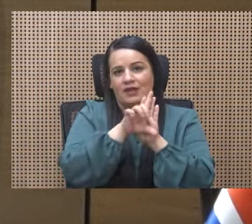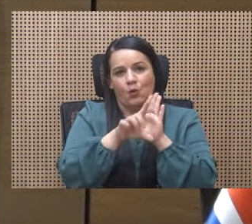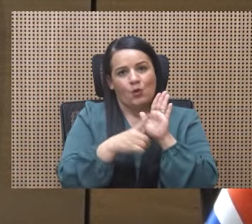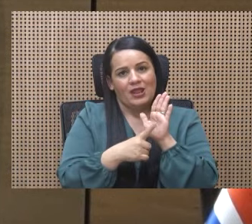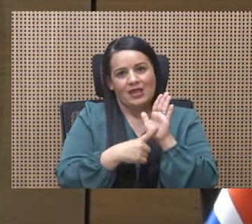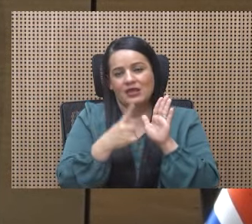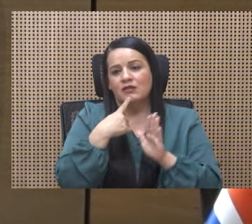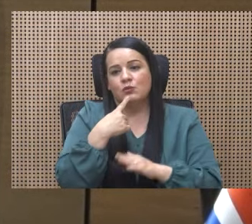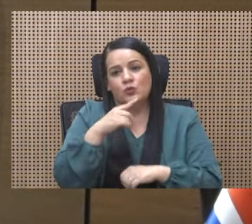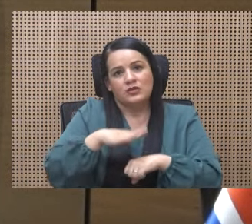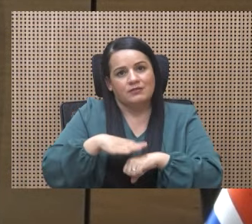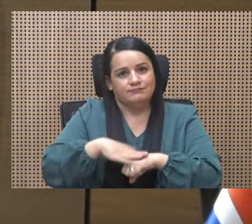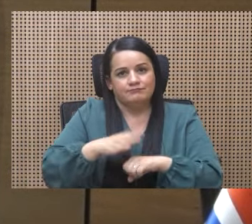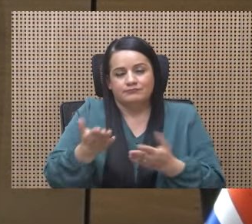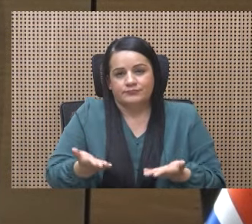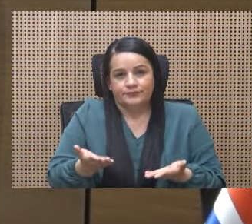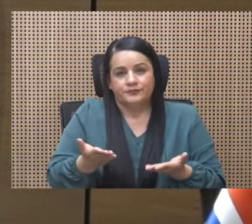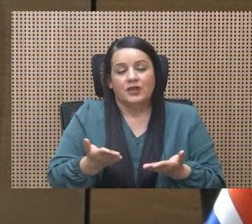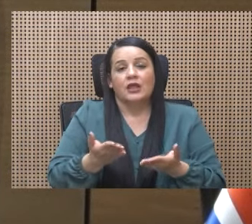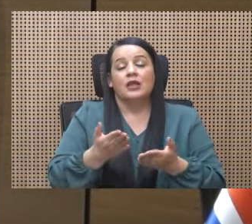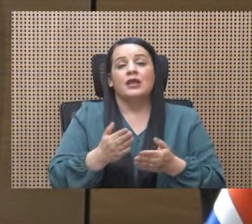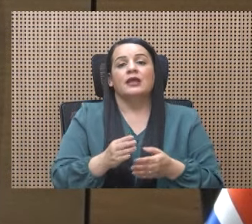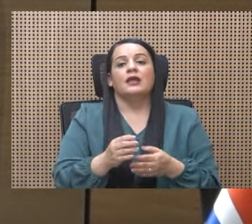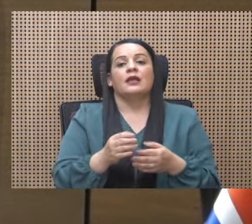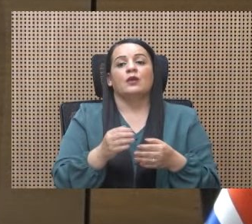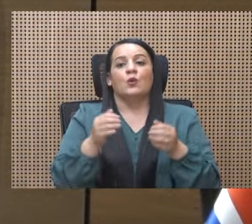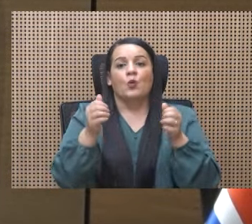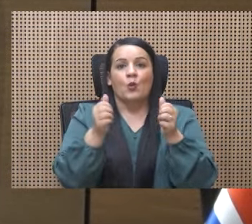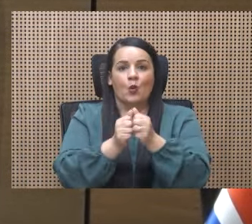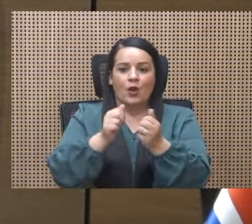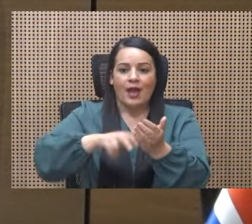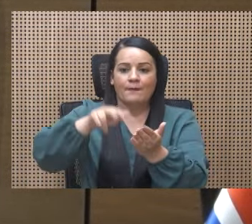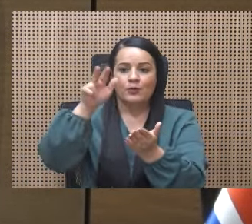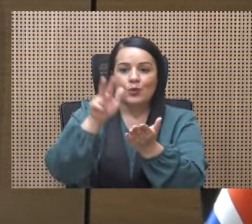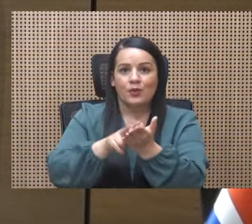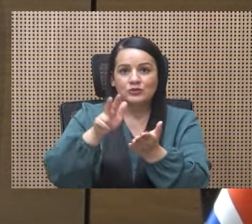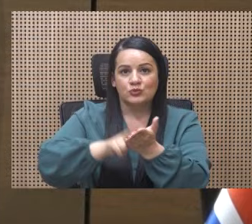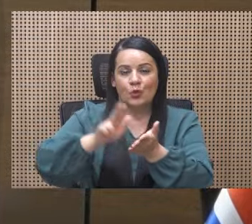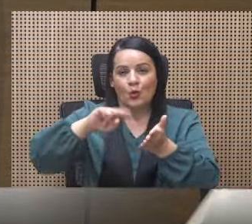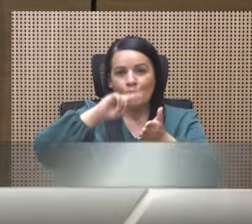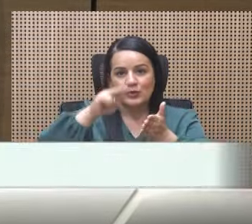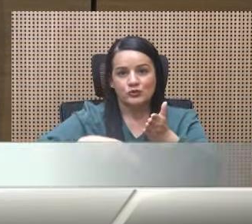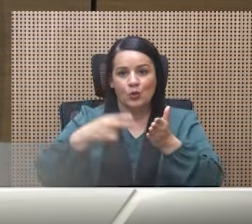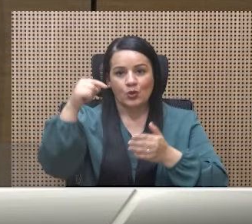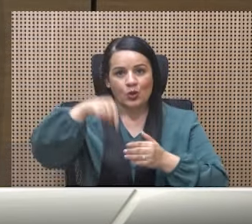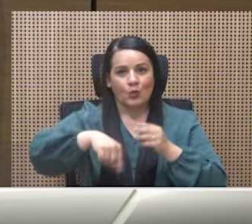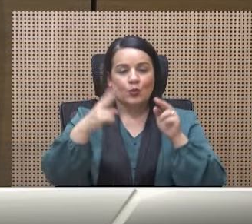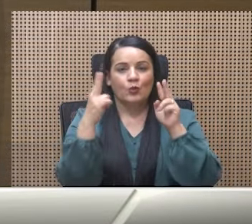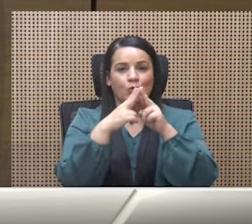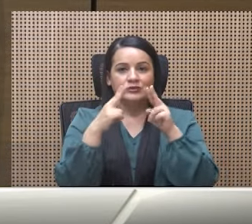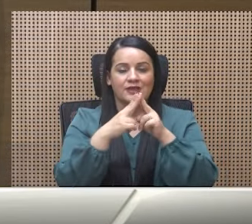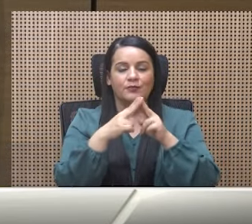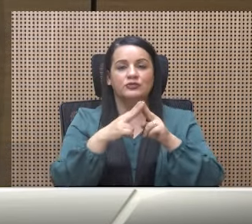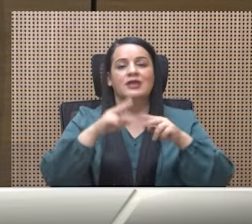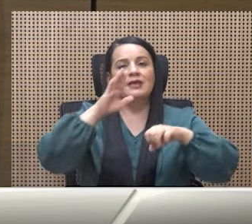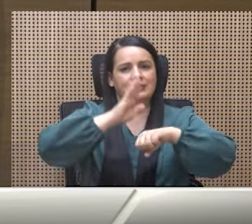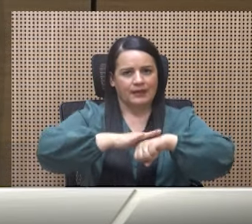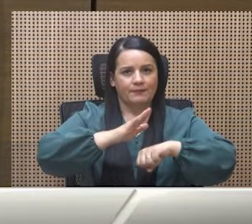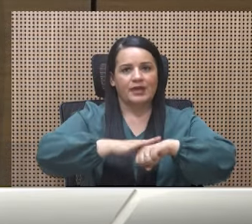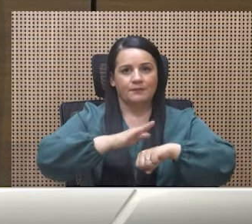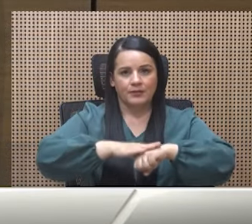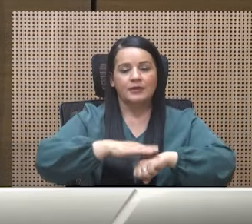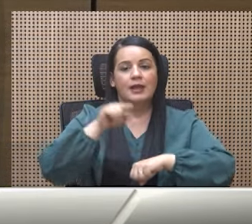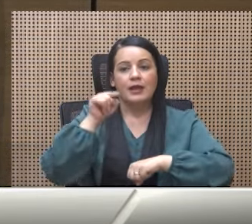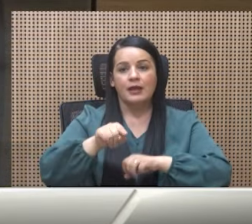Mendoza explicó los alcances con la aprobación de esta convención que conocemos el día de hoy se permitirá que los